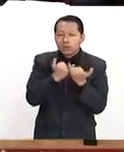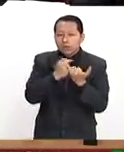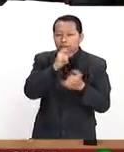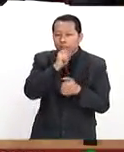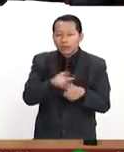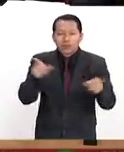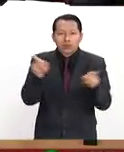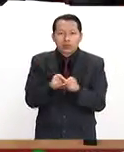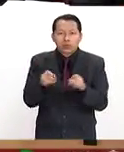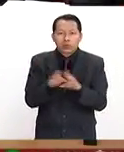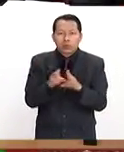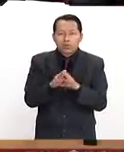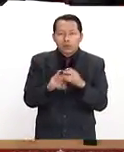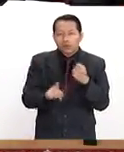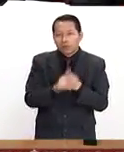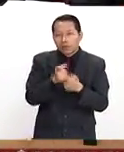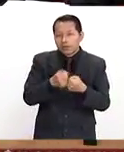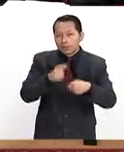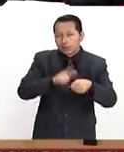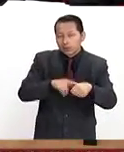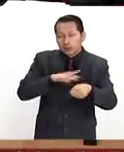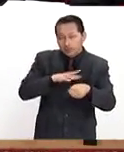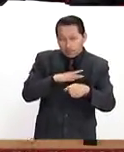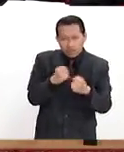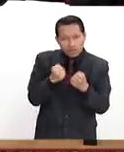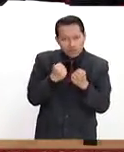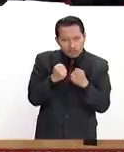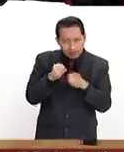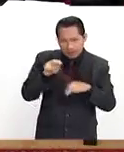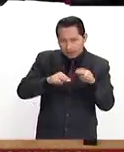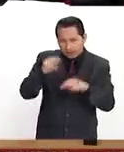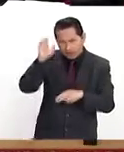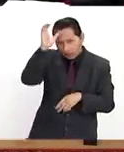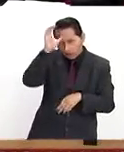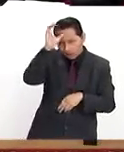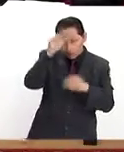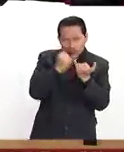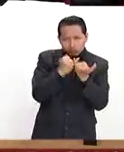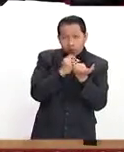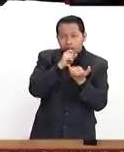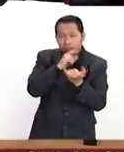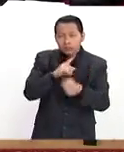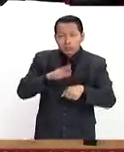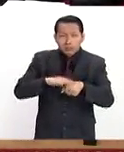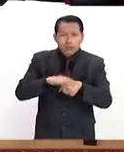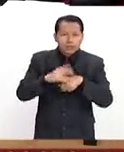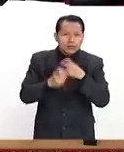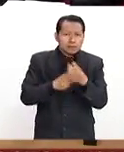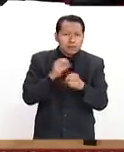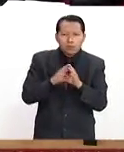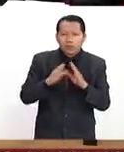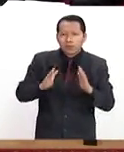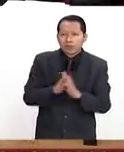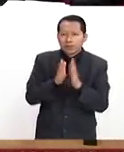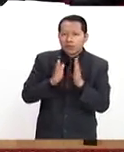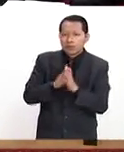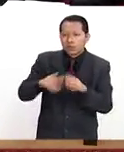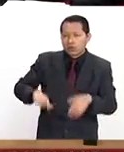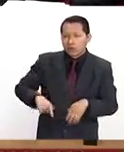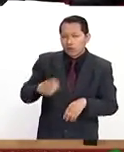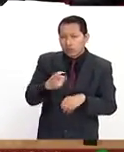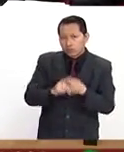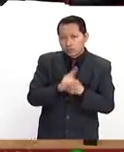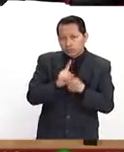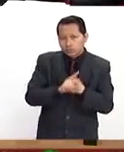en resumen, es un problema social con altos niveles de conciencia y se ve tal vez de manera más crítica la participación del Estado en estos